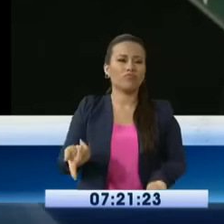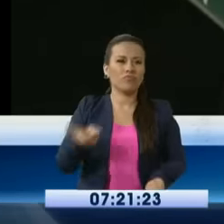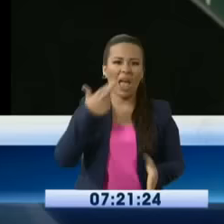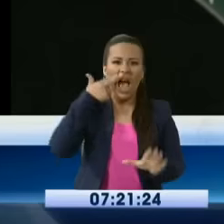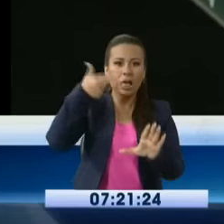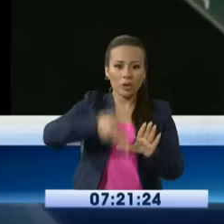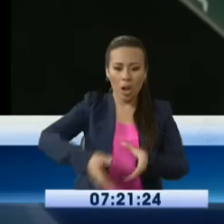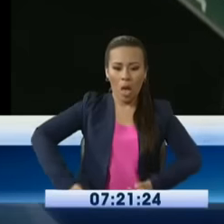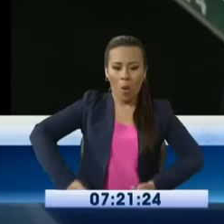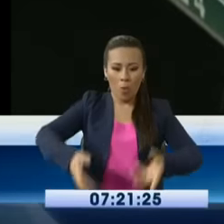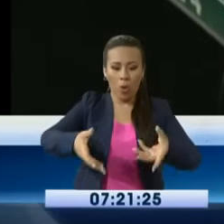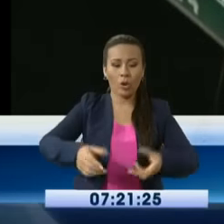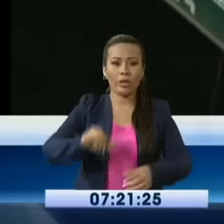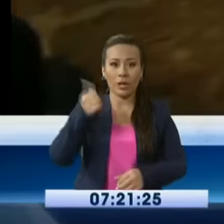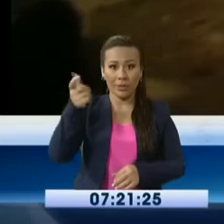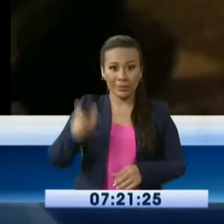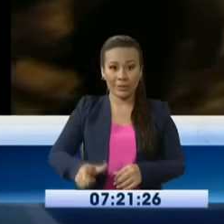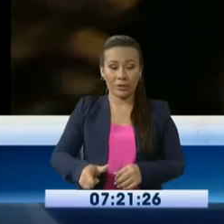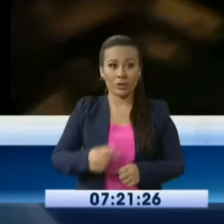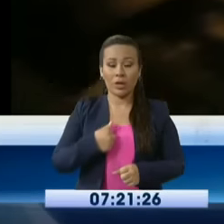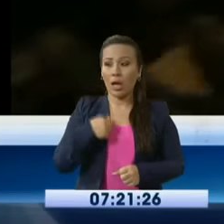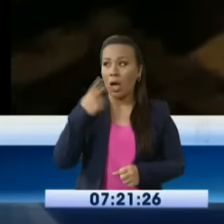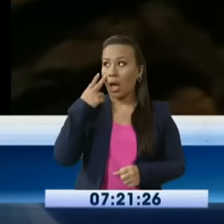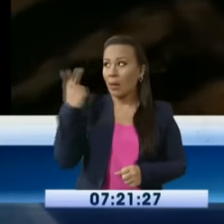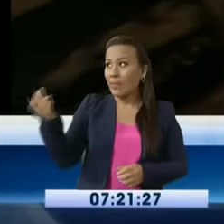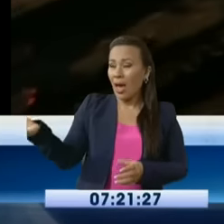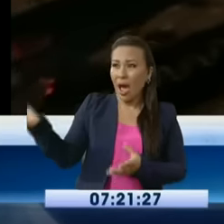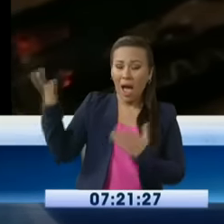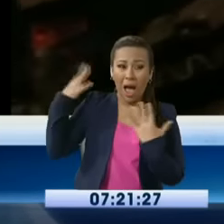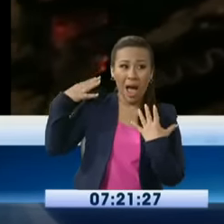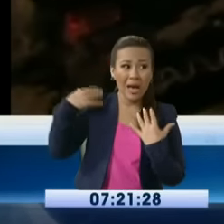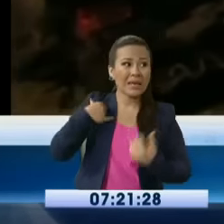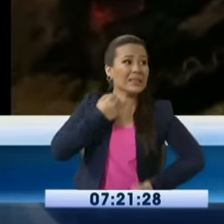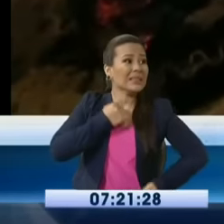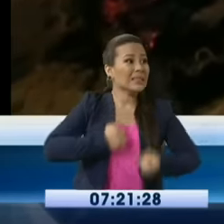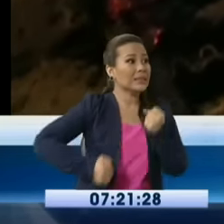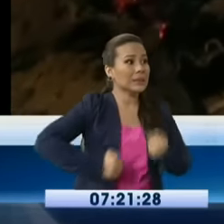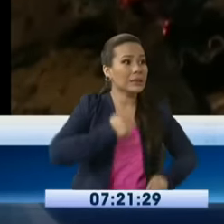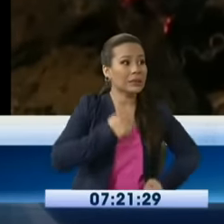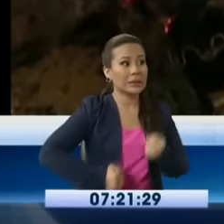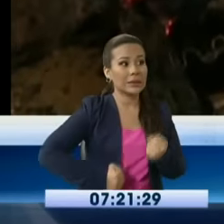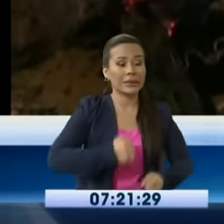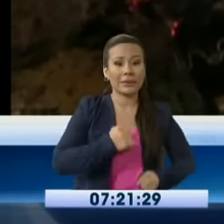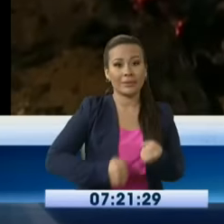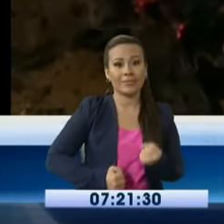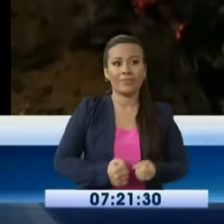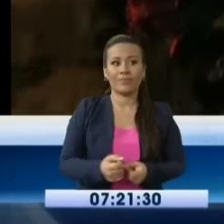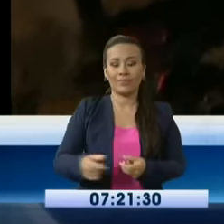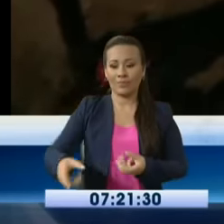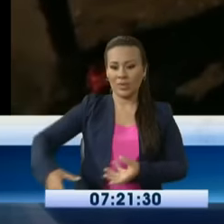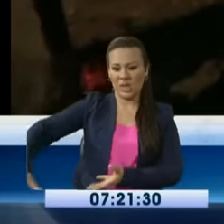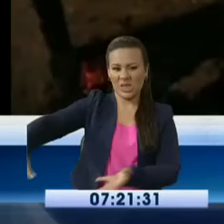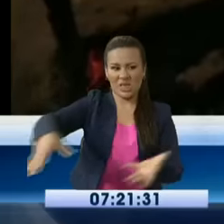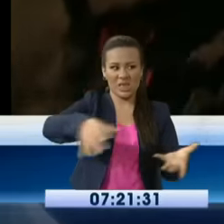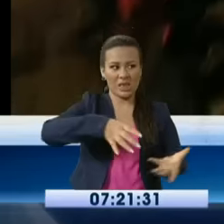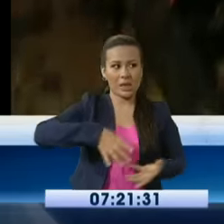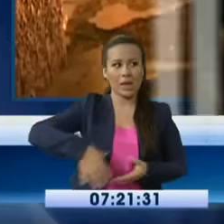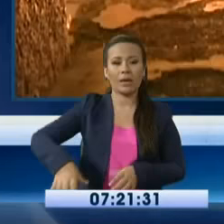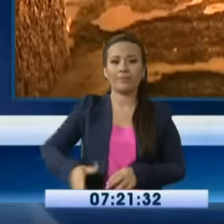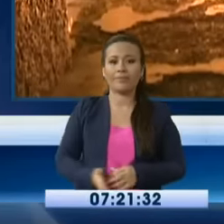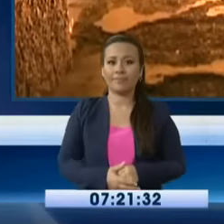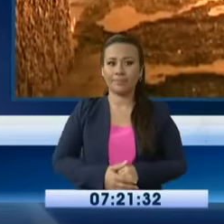Y ese señor, que no sé, creo que lo quería incendiar porque cogió y tiró gasolina por aquí.